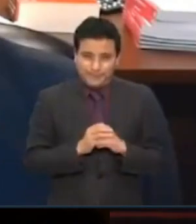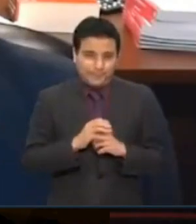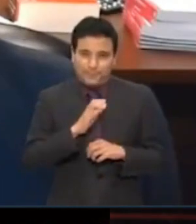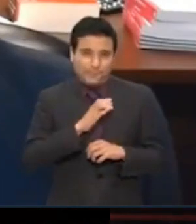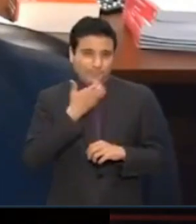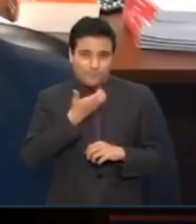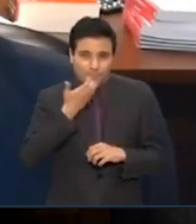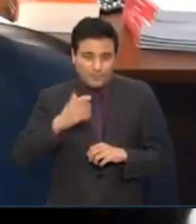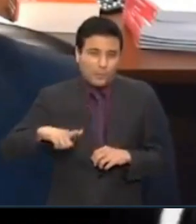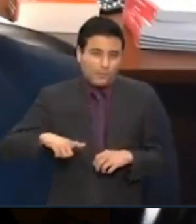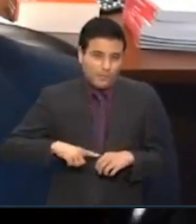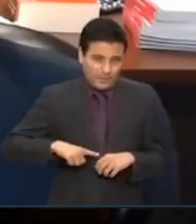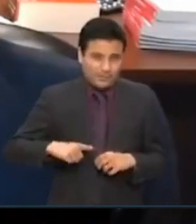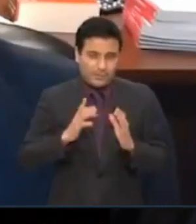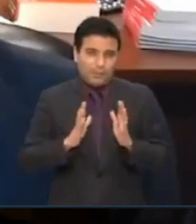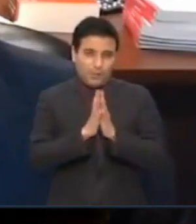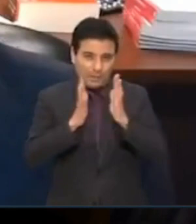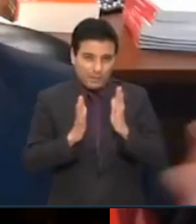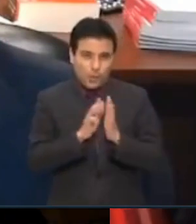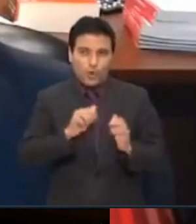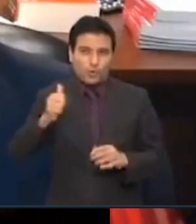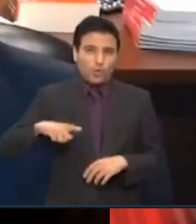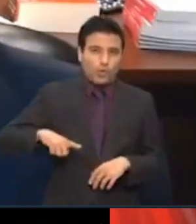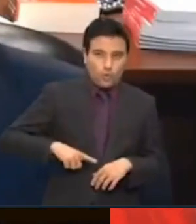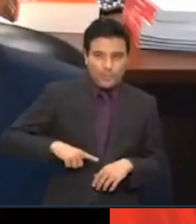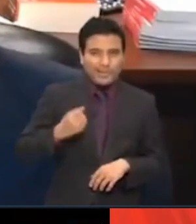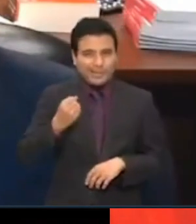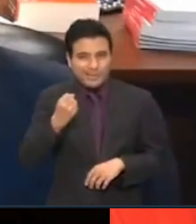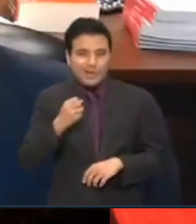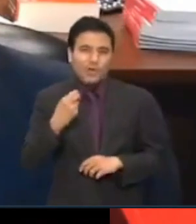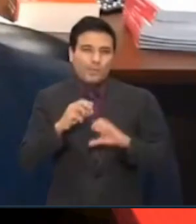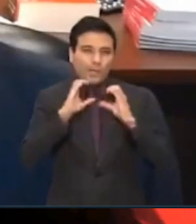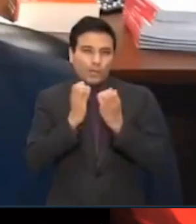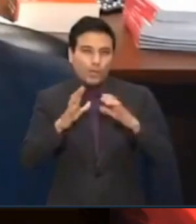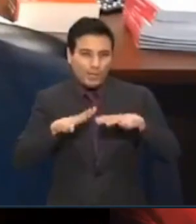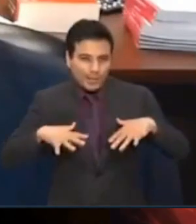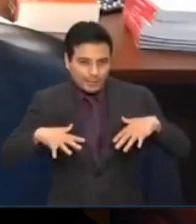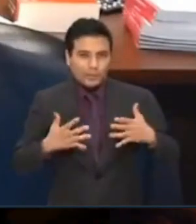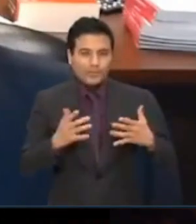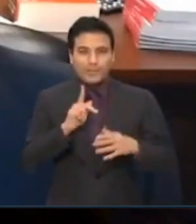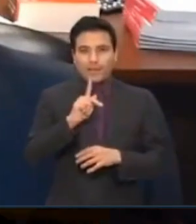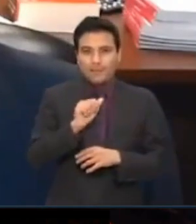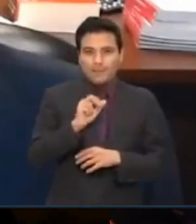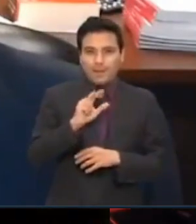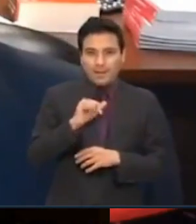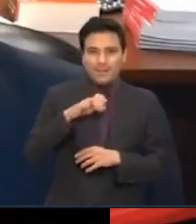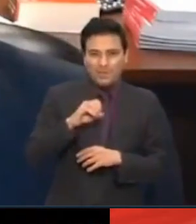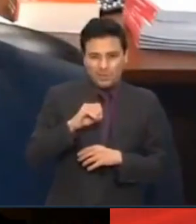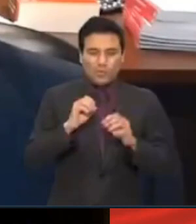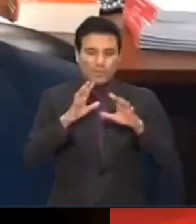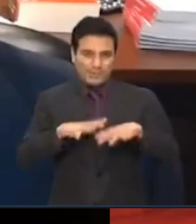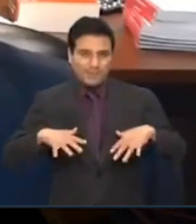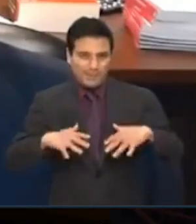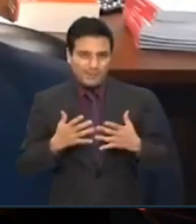regímenes autocráticos y que tradicionalmente es llamado parlamento, congreso o asamblea, está integrado por individuos que, para decirlo